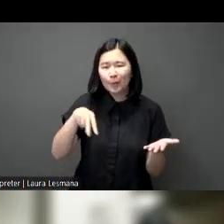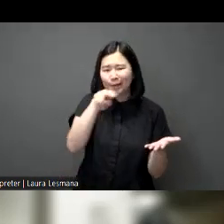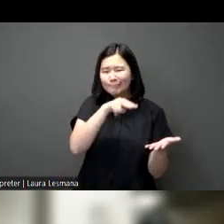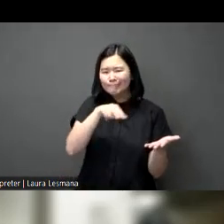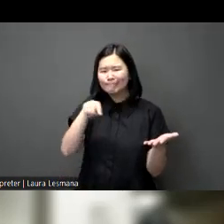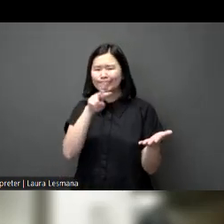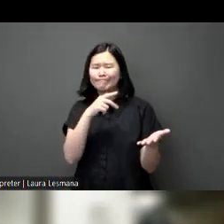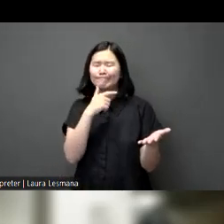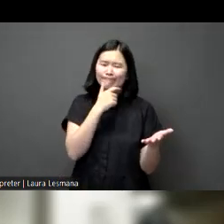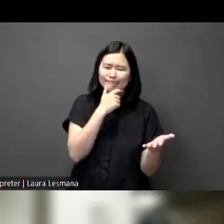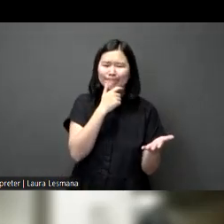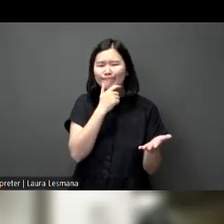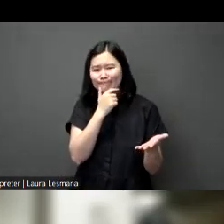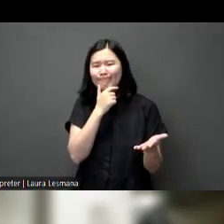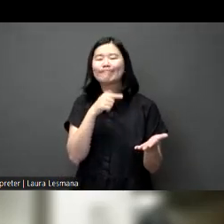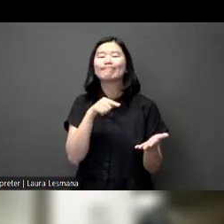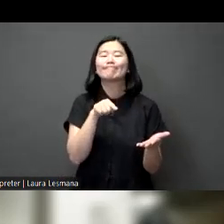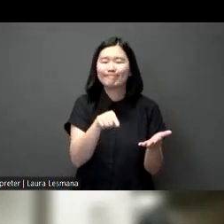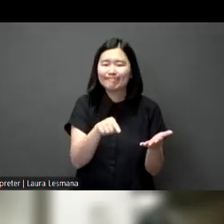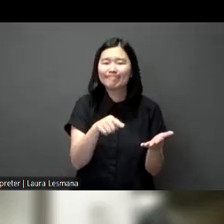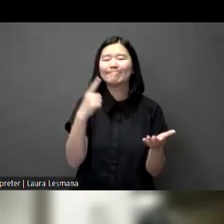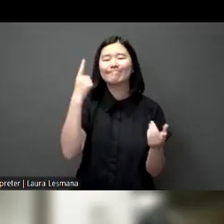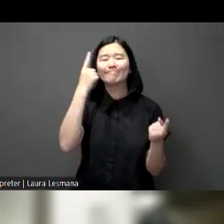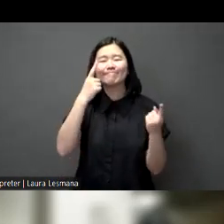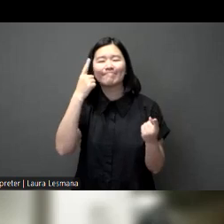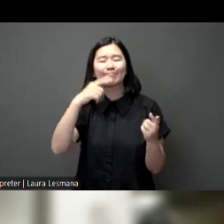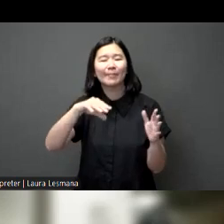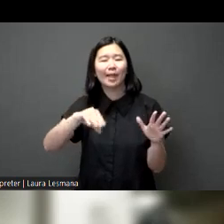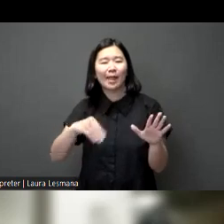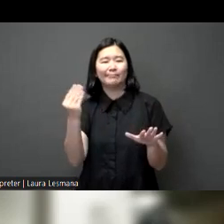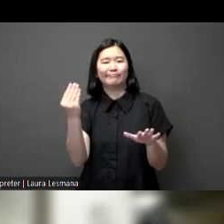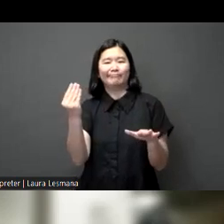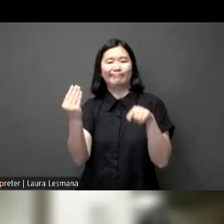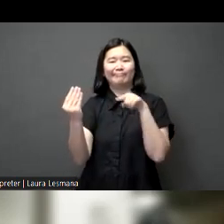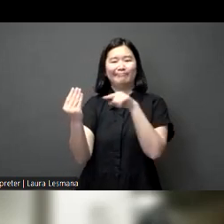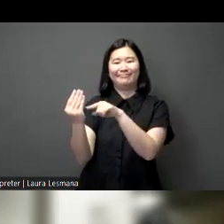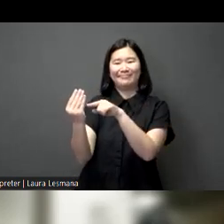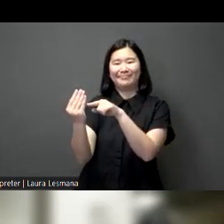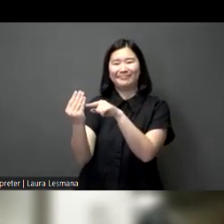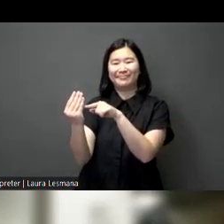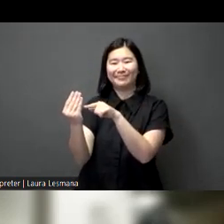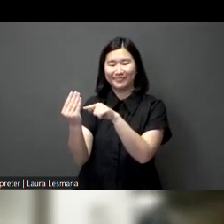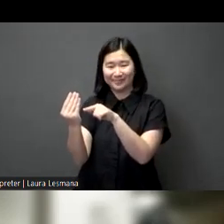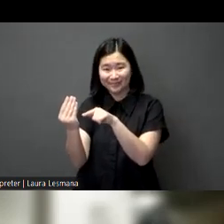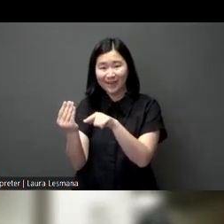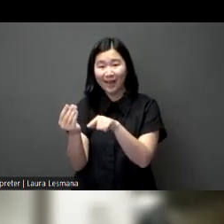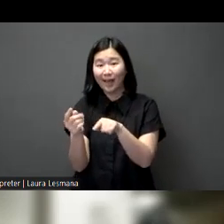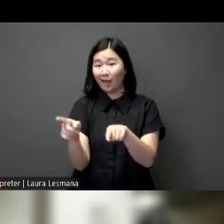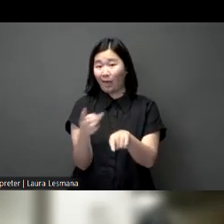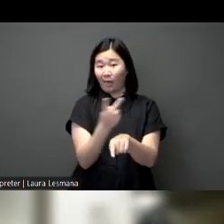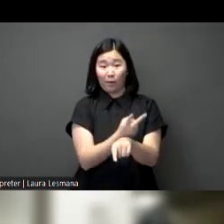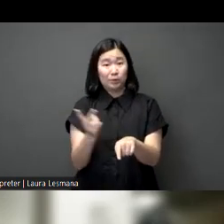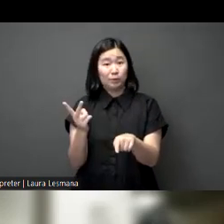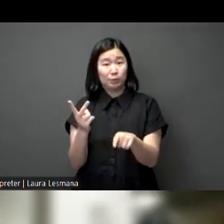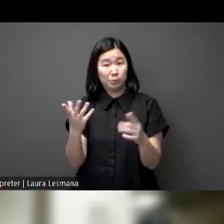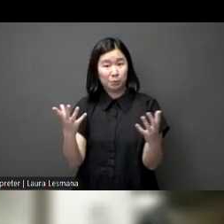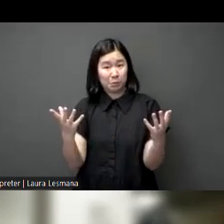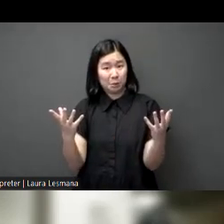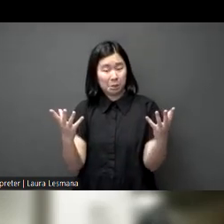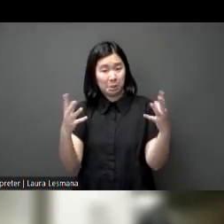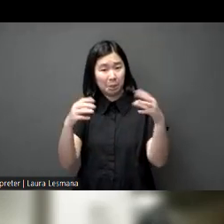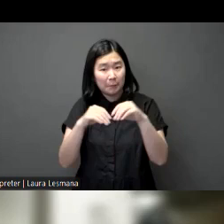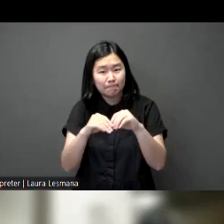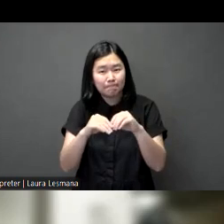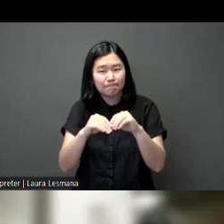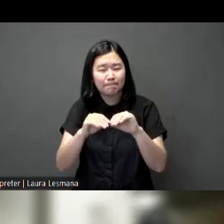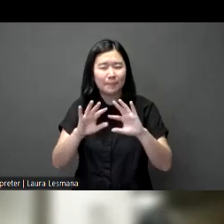También teníamos otra limitación que era analizar las orientaciones técnicas o el programa en su estructura, los cuales no se